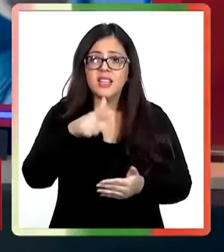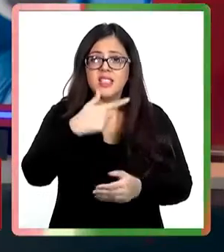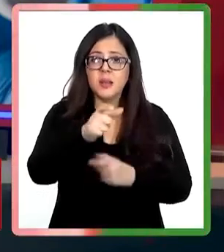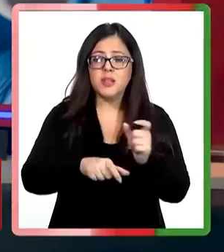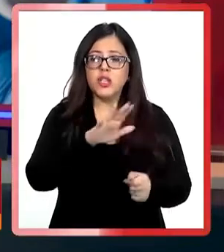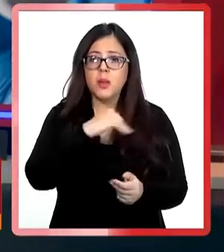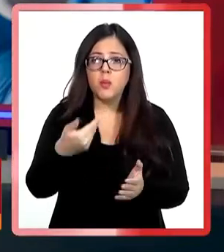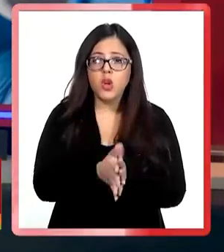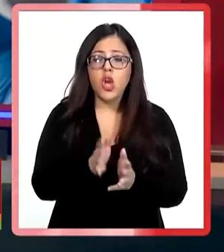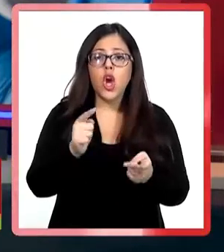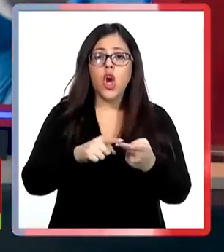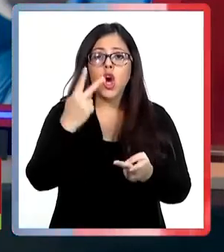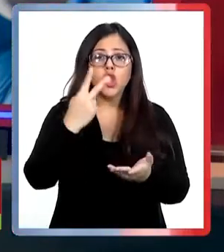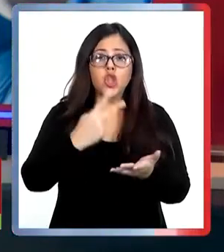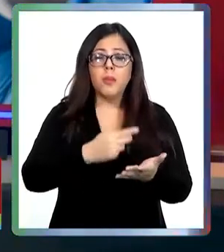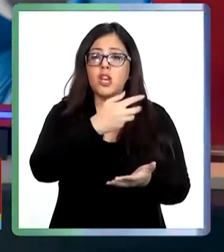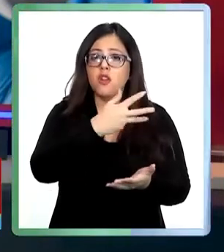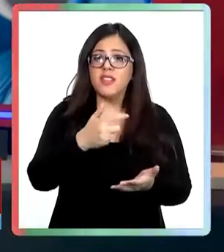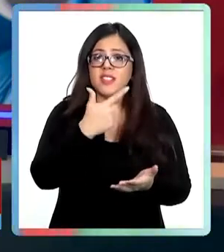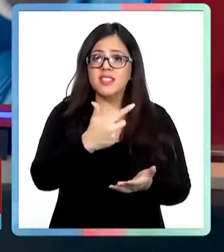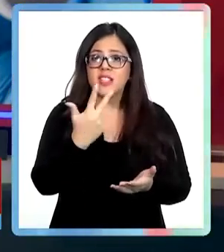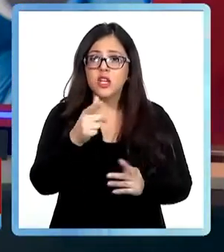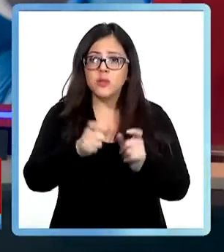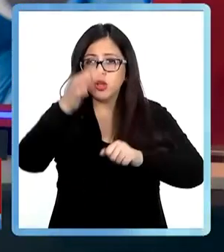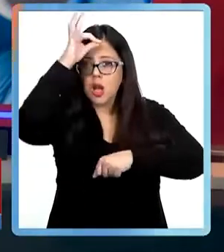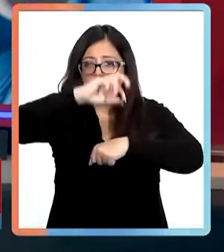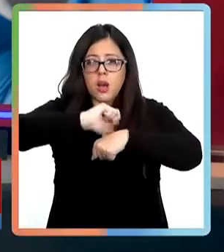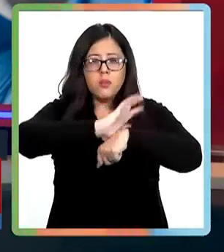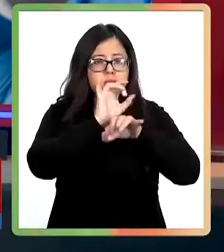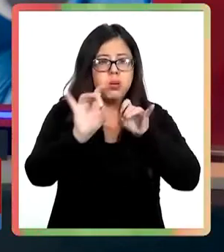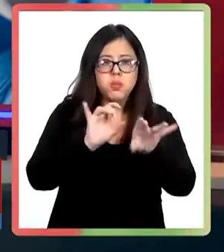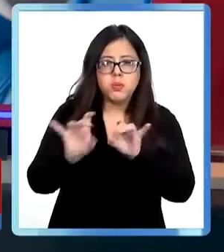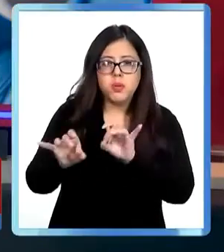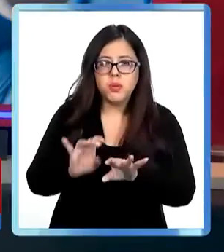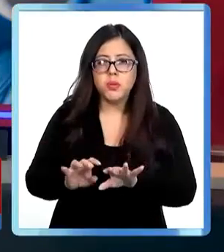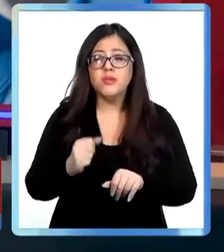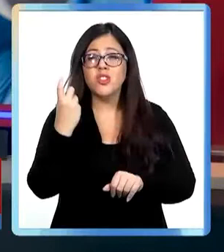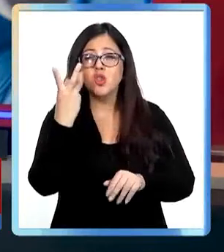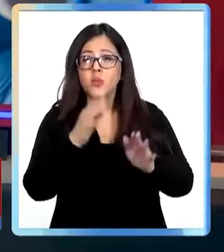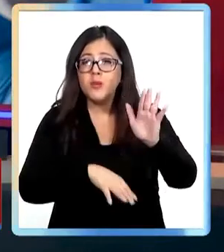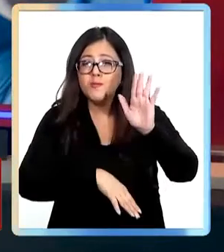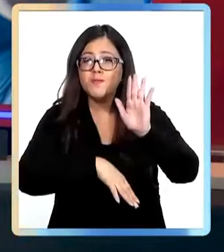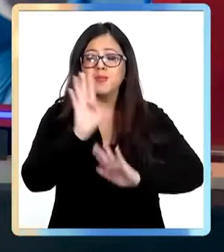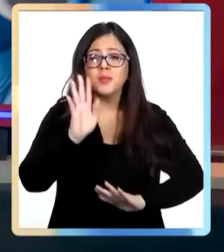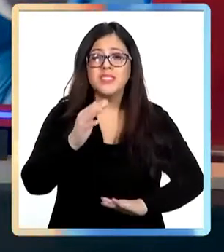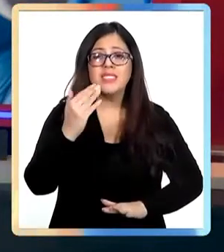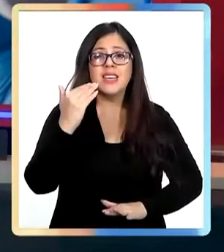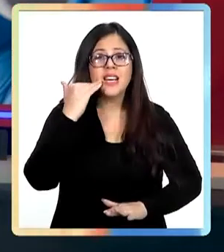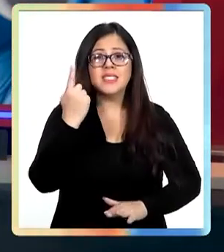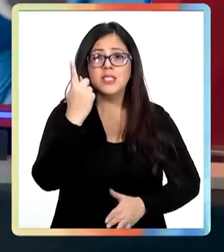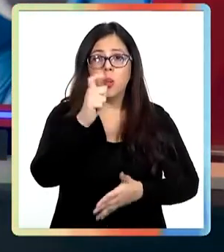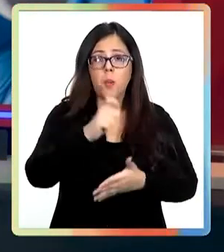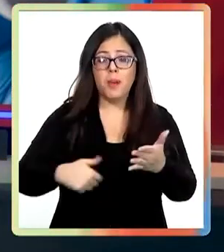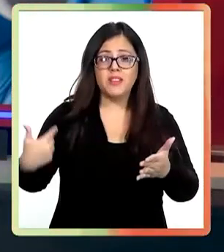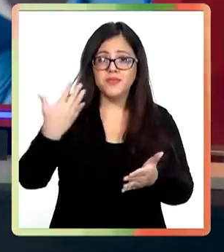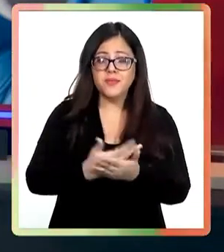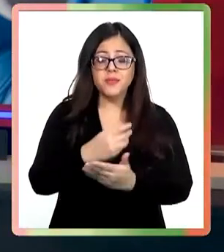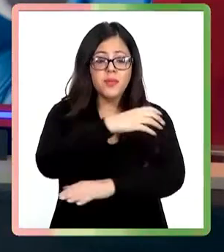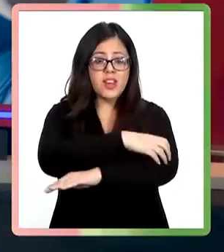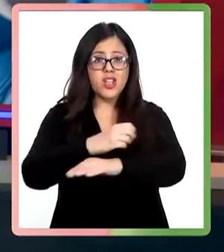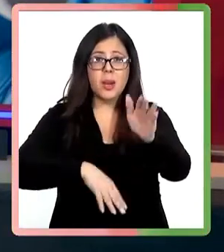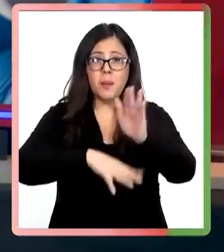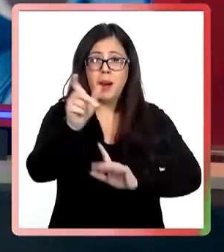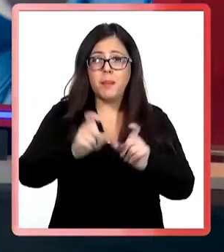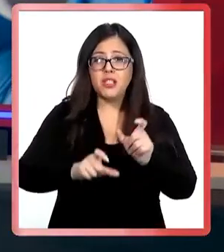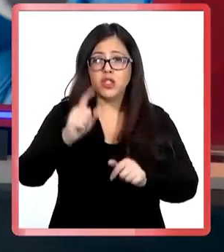personas fallecieron y 2.978 se contagiaron de COVID-19. Es la cifra más alta en casi un mes. Y las regiones que más